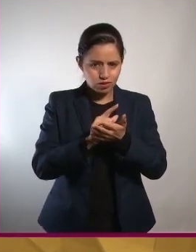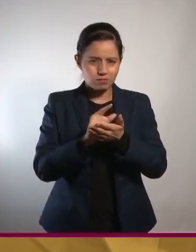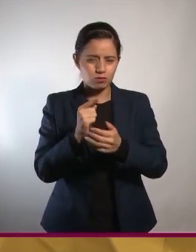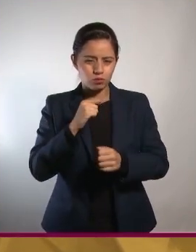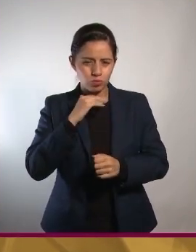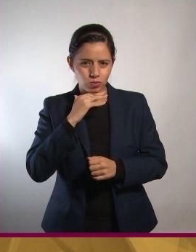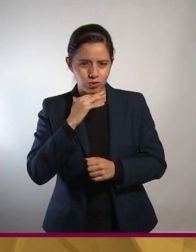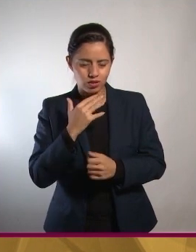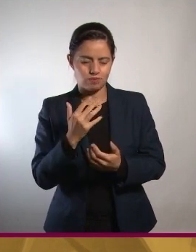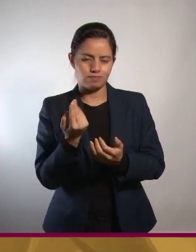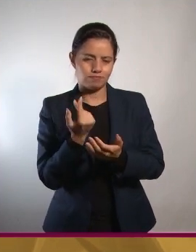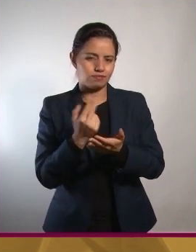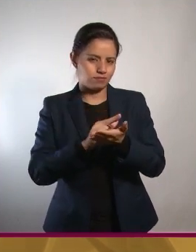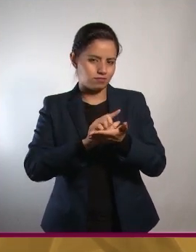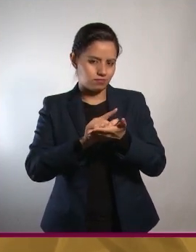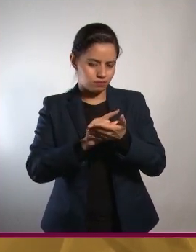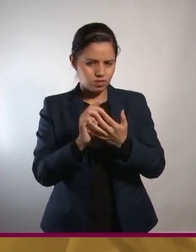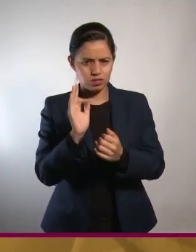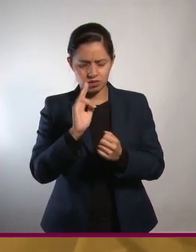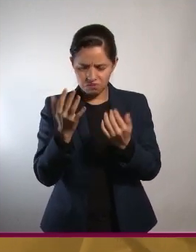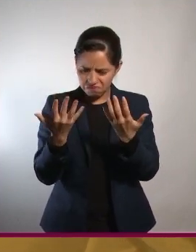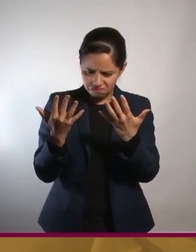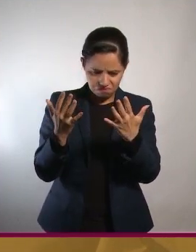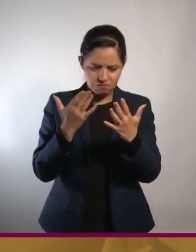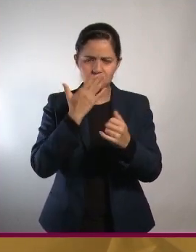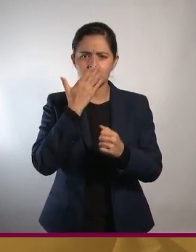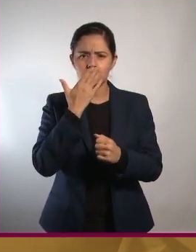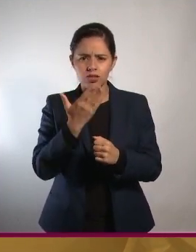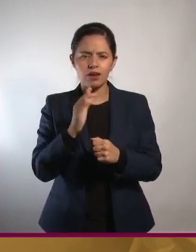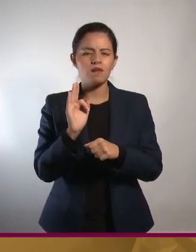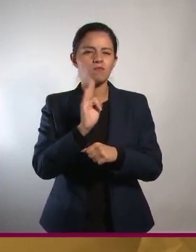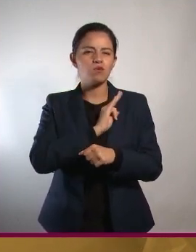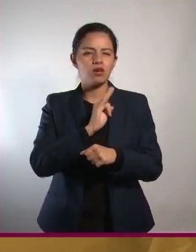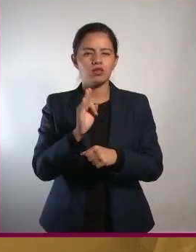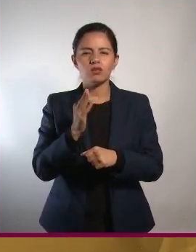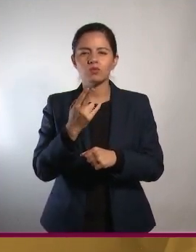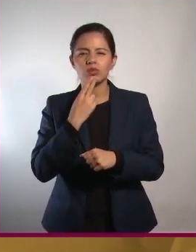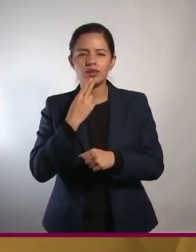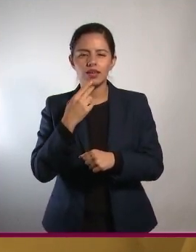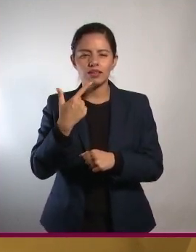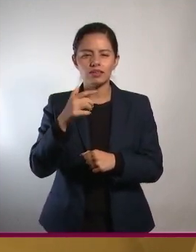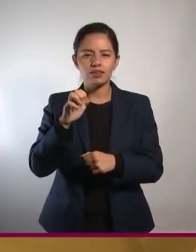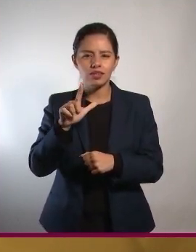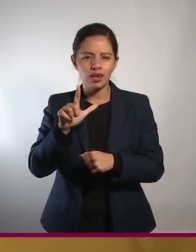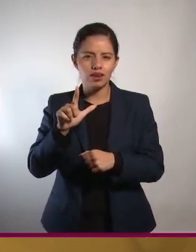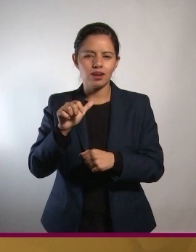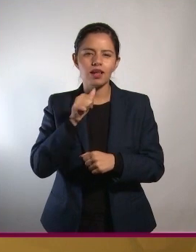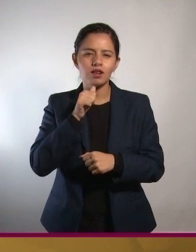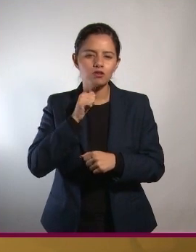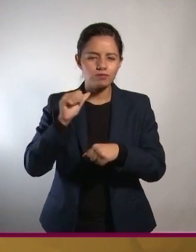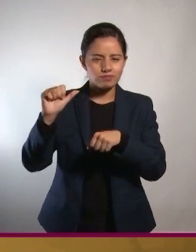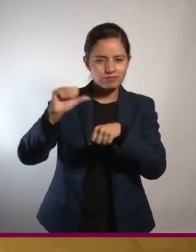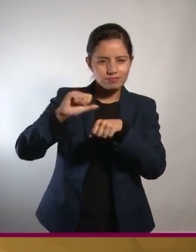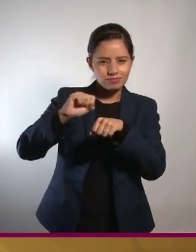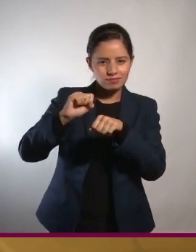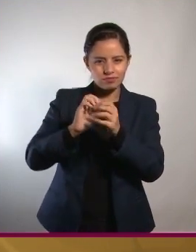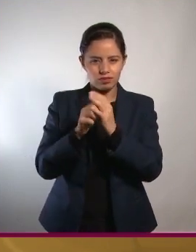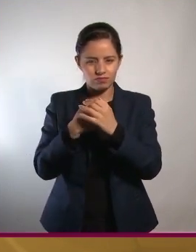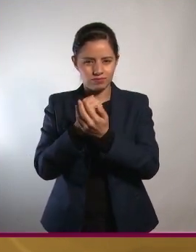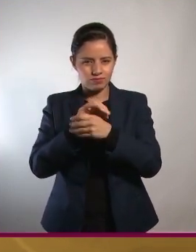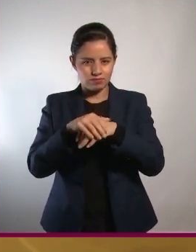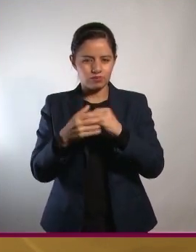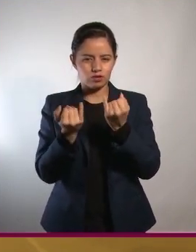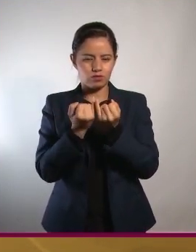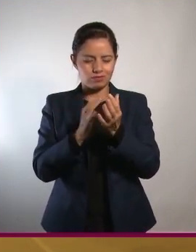sus manos no están visiblemente sucias, puede usar un desinfectante para manos a base de alcohol. Use toallas de papel para secarse las manos después del lavado